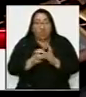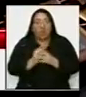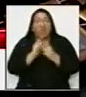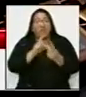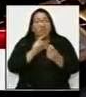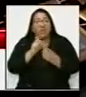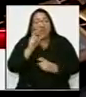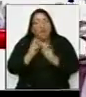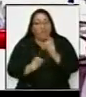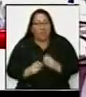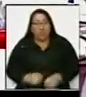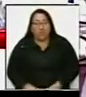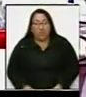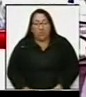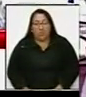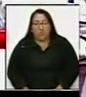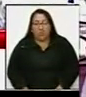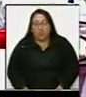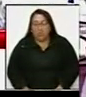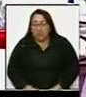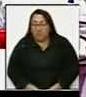entrevista personal.